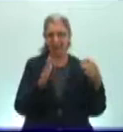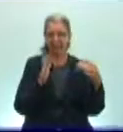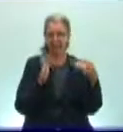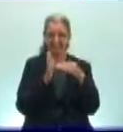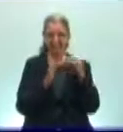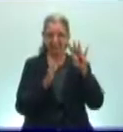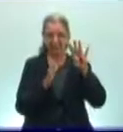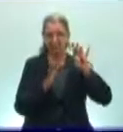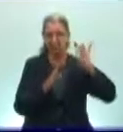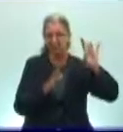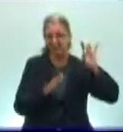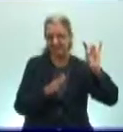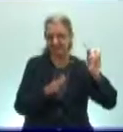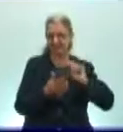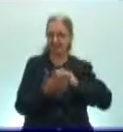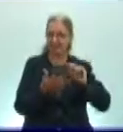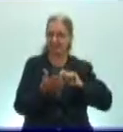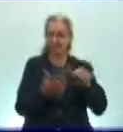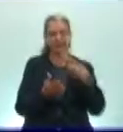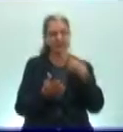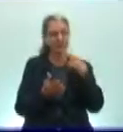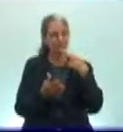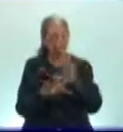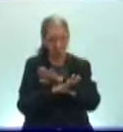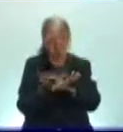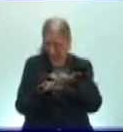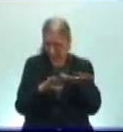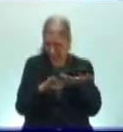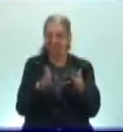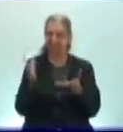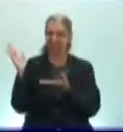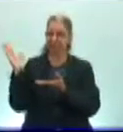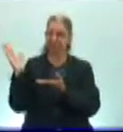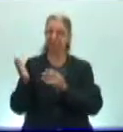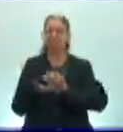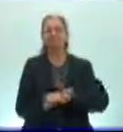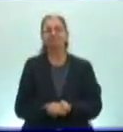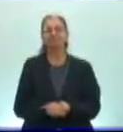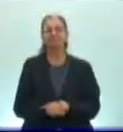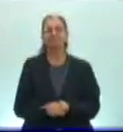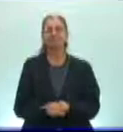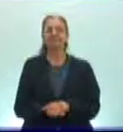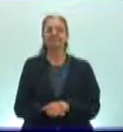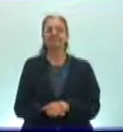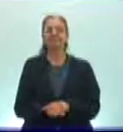3,1415. Anota ahora también estos valores.